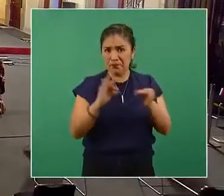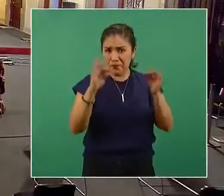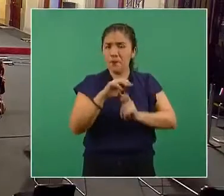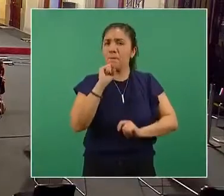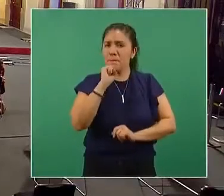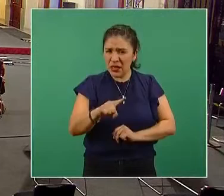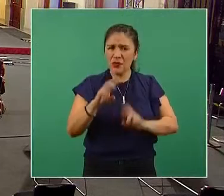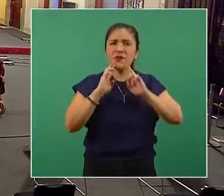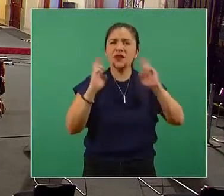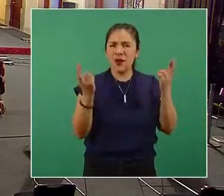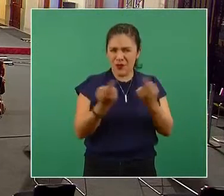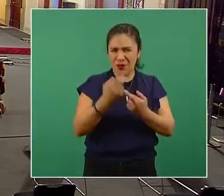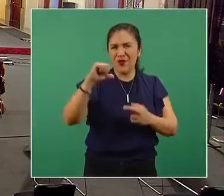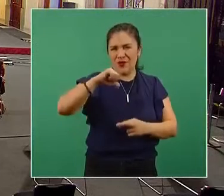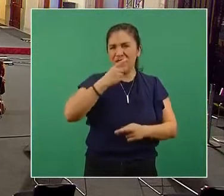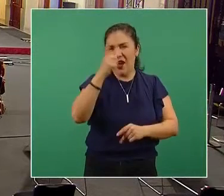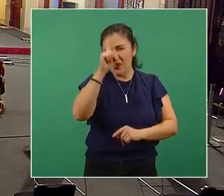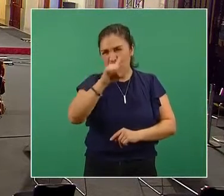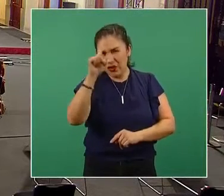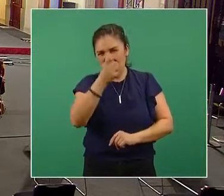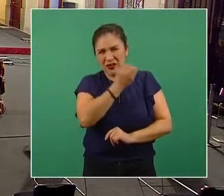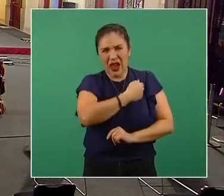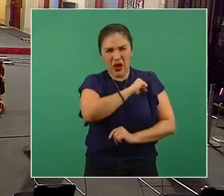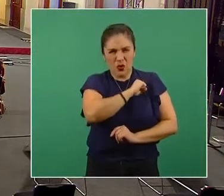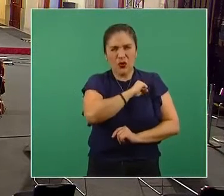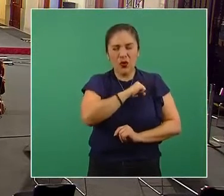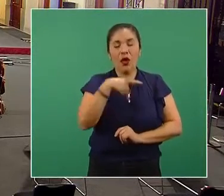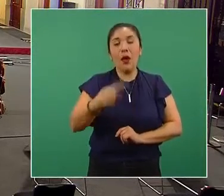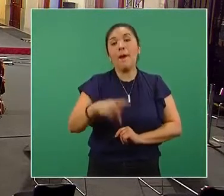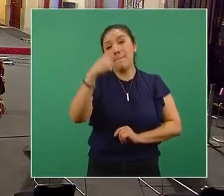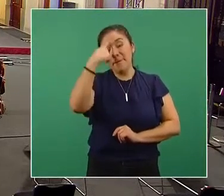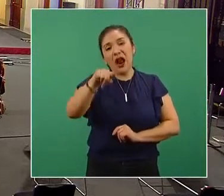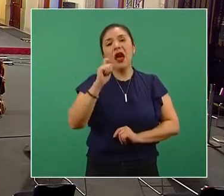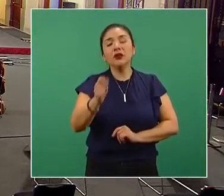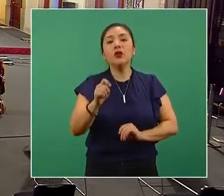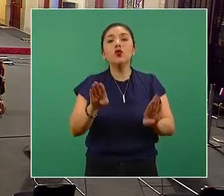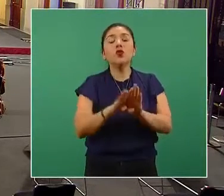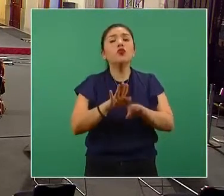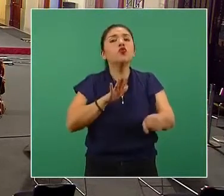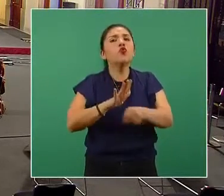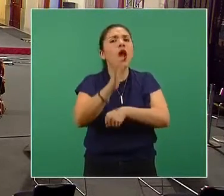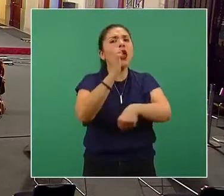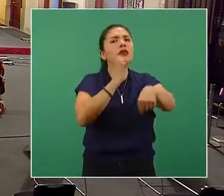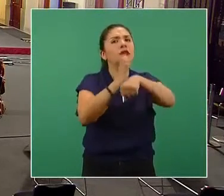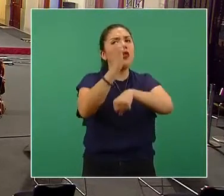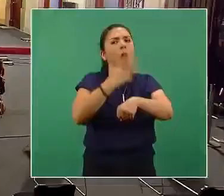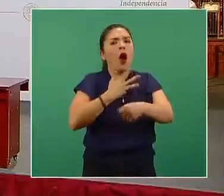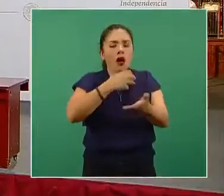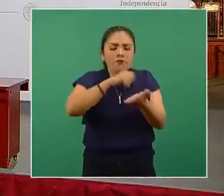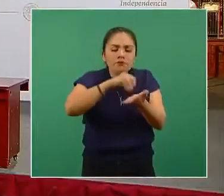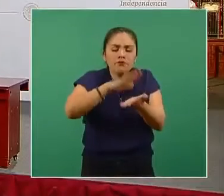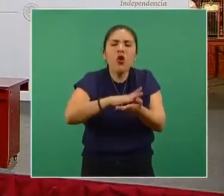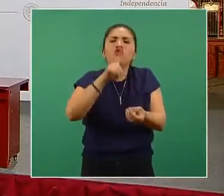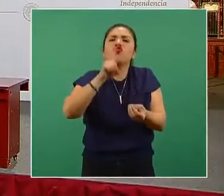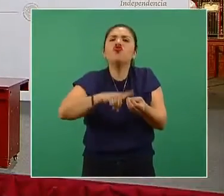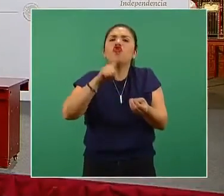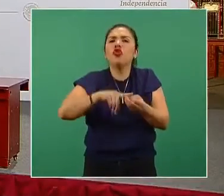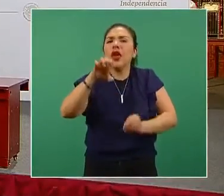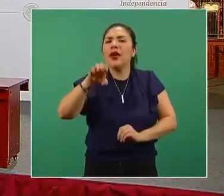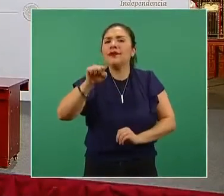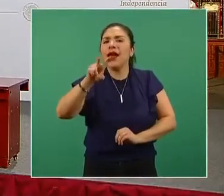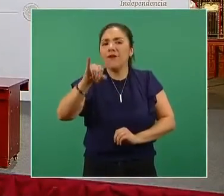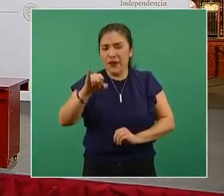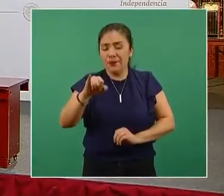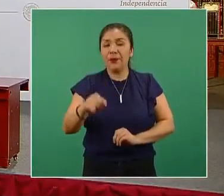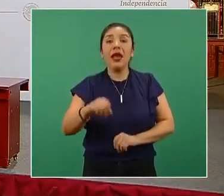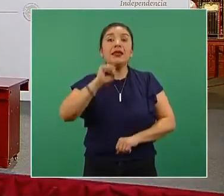esta sesión de la Comisión Consultiva de Salud Pública respecto a la entidad federativa donde registramos los casos. El secretario de